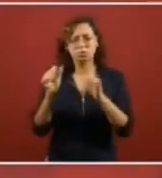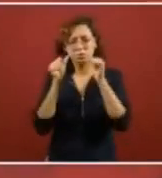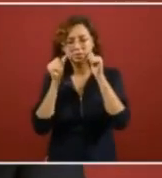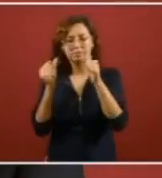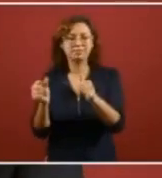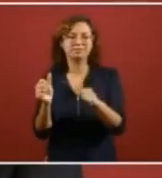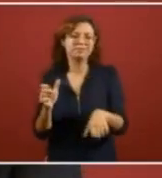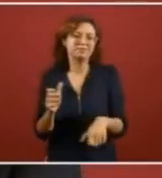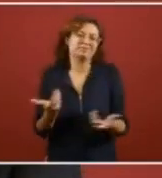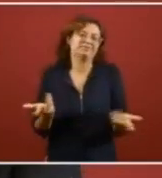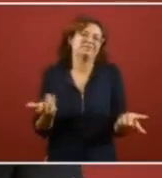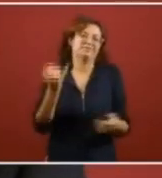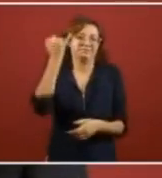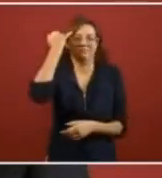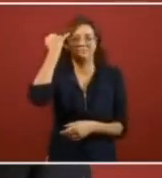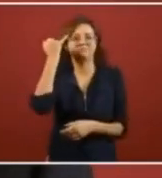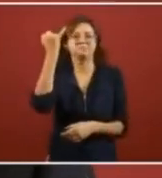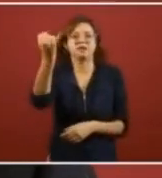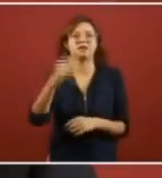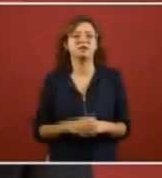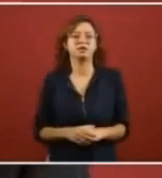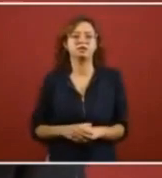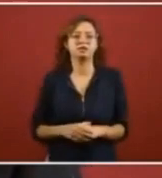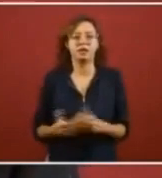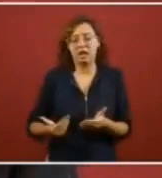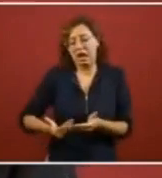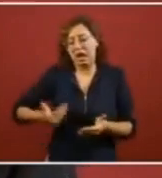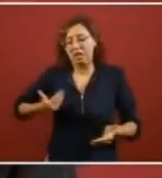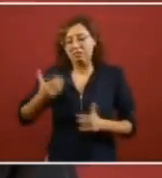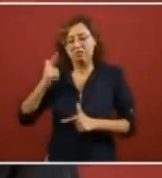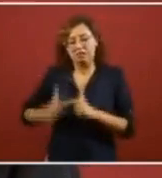curando en vez de prevenir.